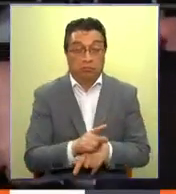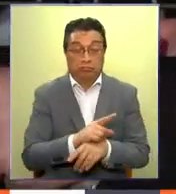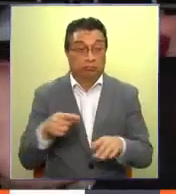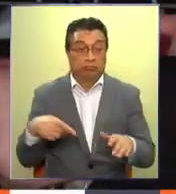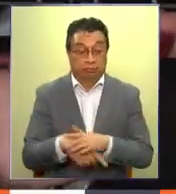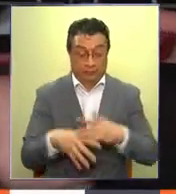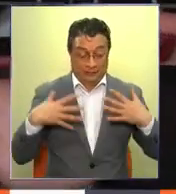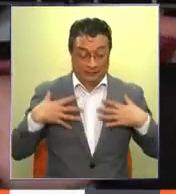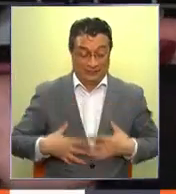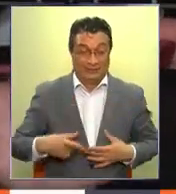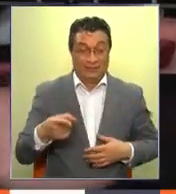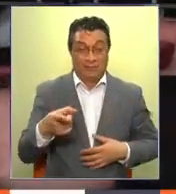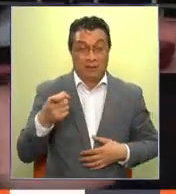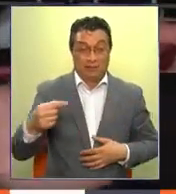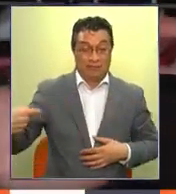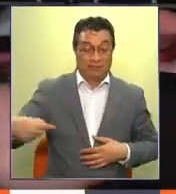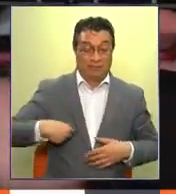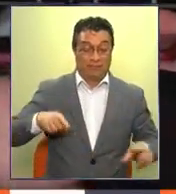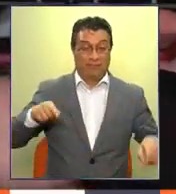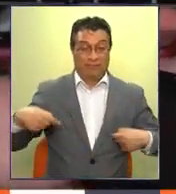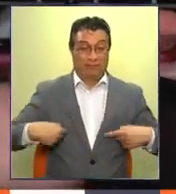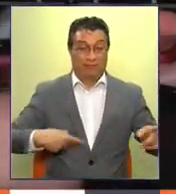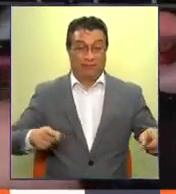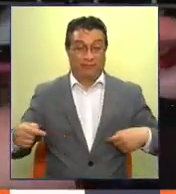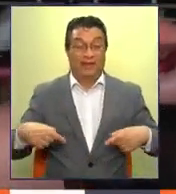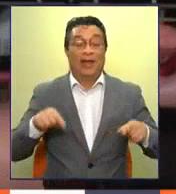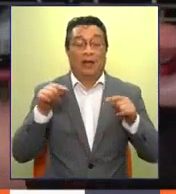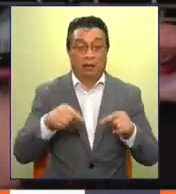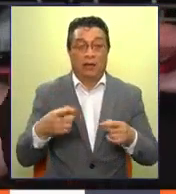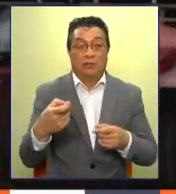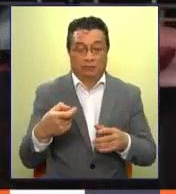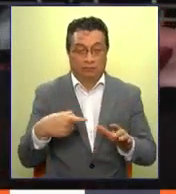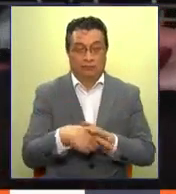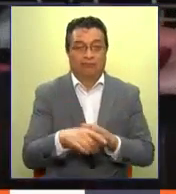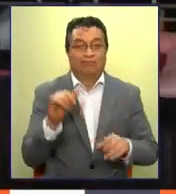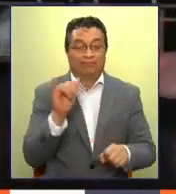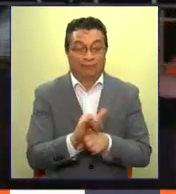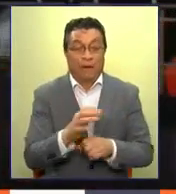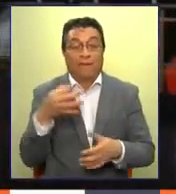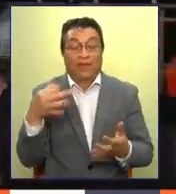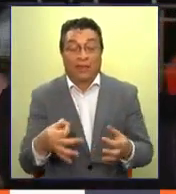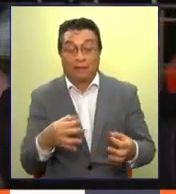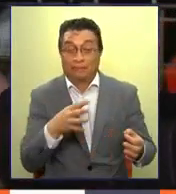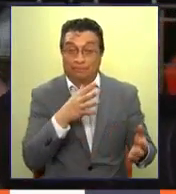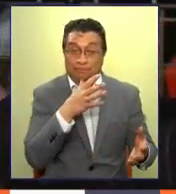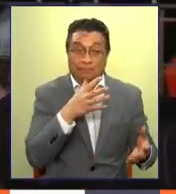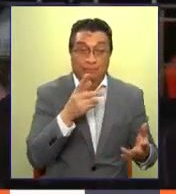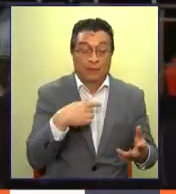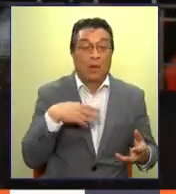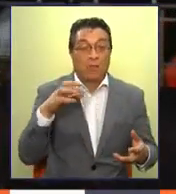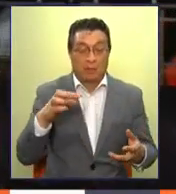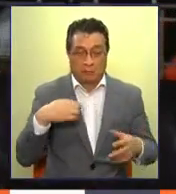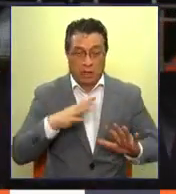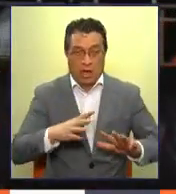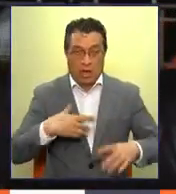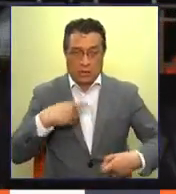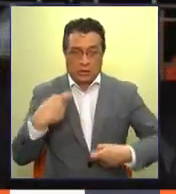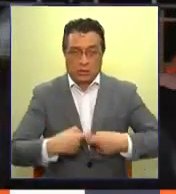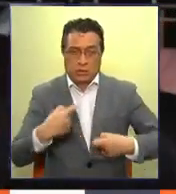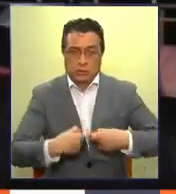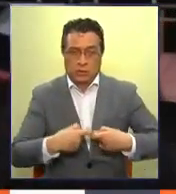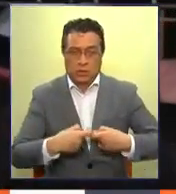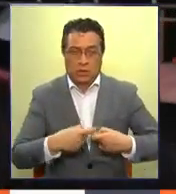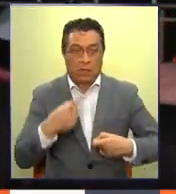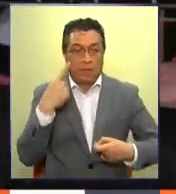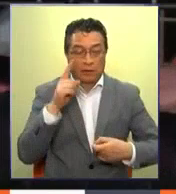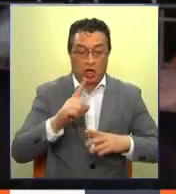chaleco antibalas, entraron con armas de fogueo y, no, y de verdad, en el cual mi papá intentó poner resistencia y para